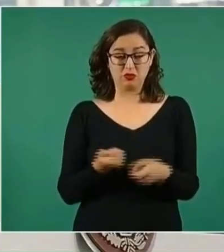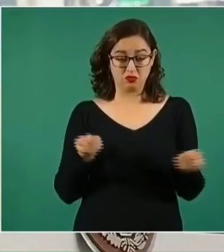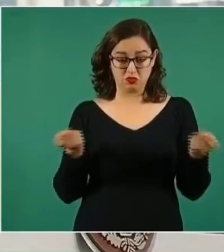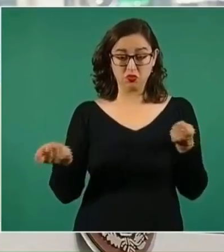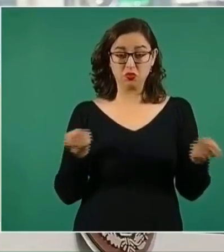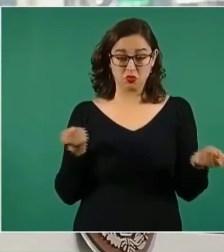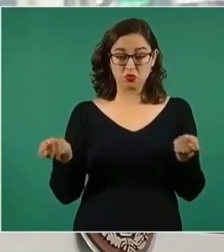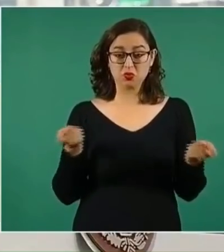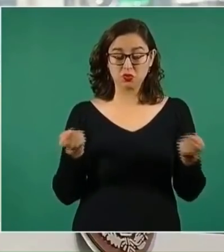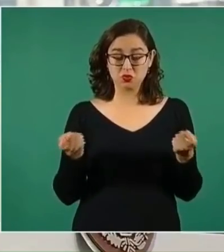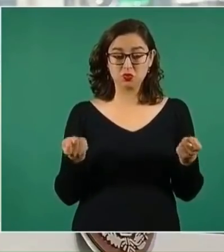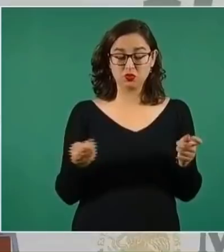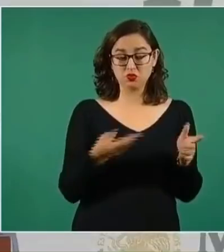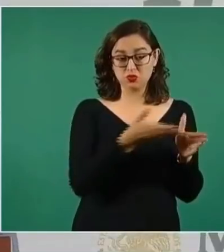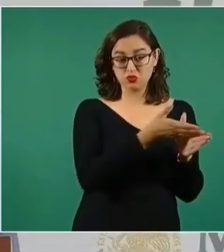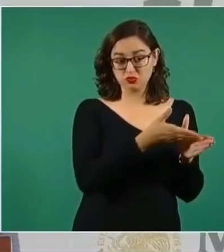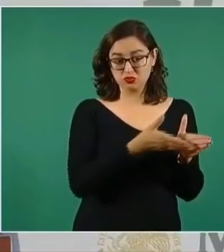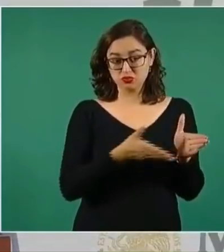dominación,